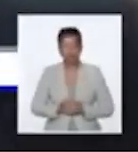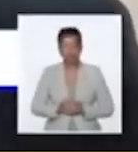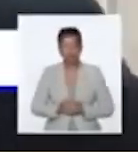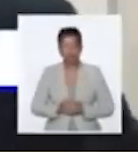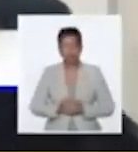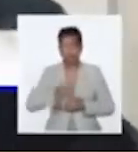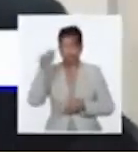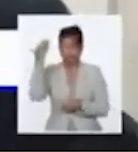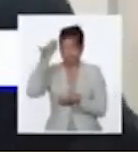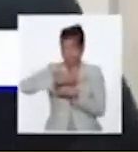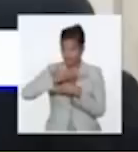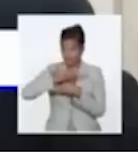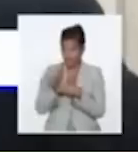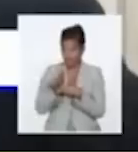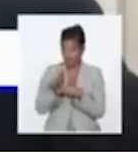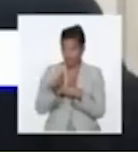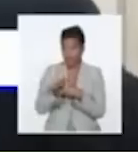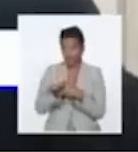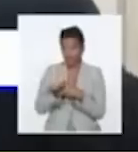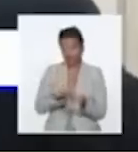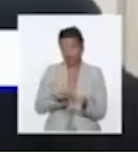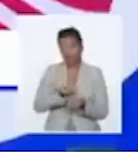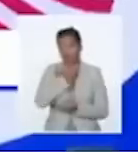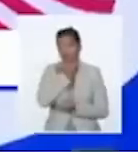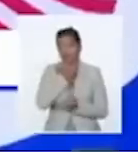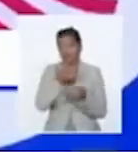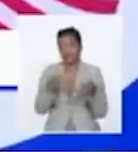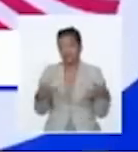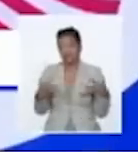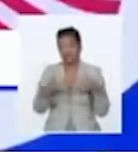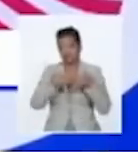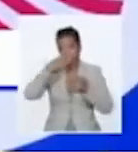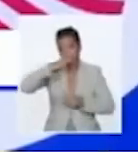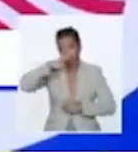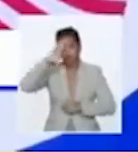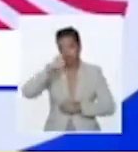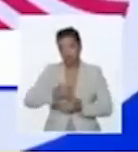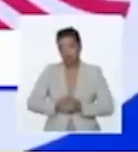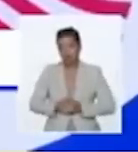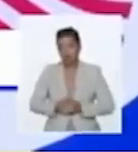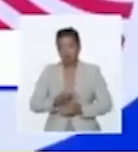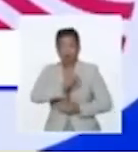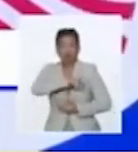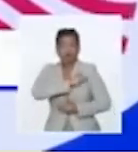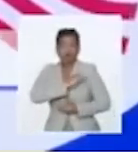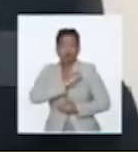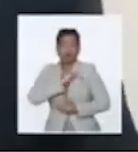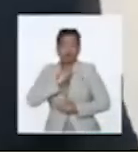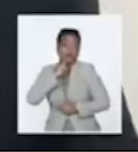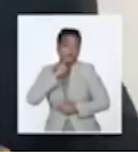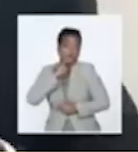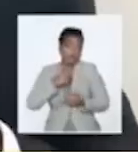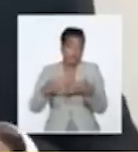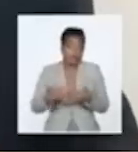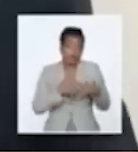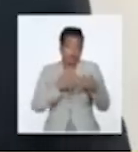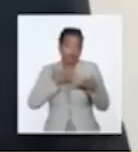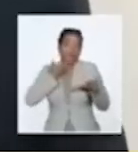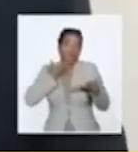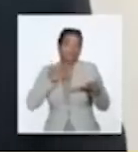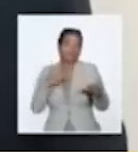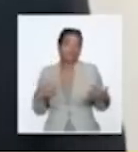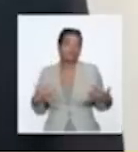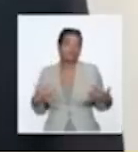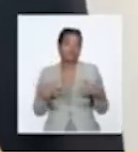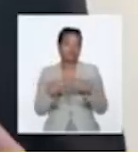definitivamente perjudica hacer las relaciones con Cuba, que el pueblo americano quiere hacer. Una de las cosas de la fundación, y si van al website... ¿Y